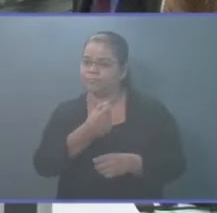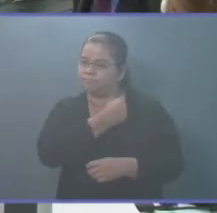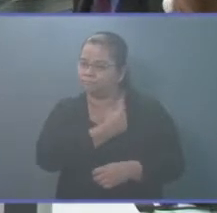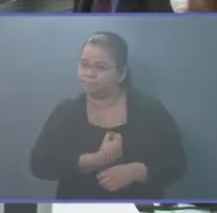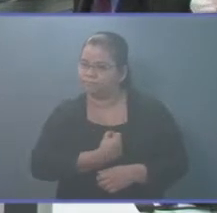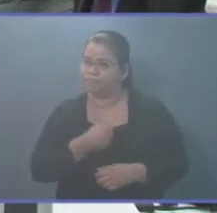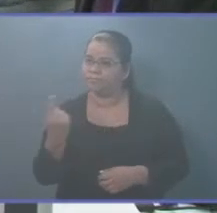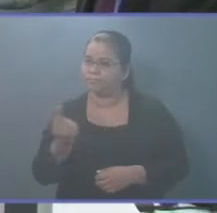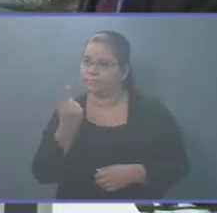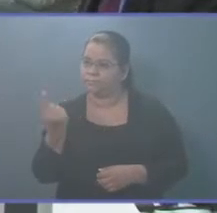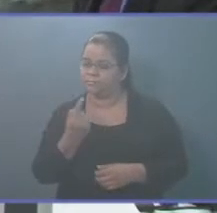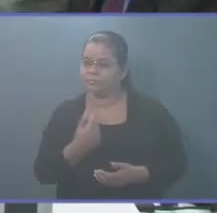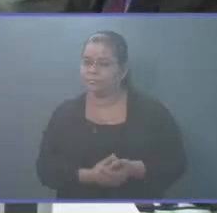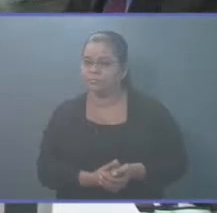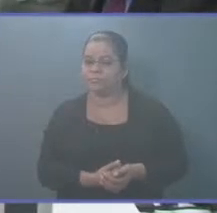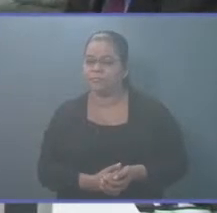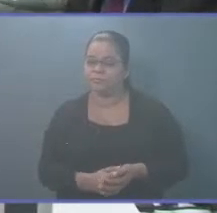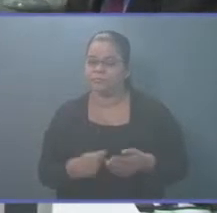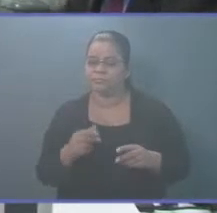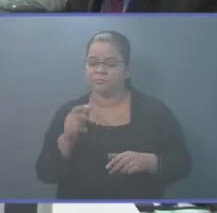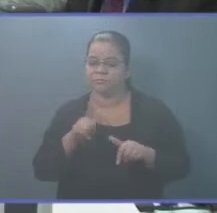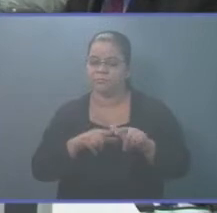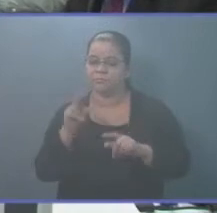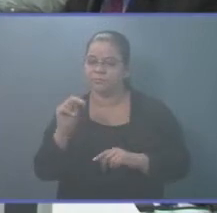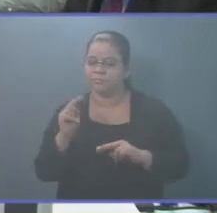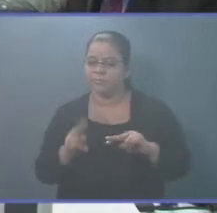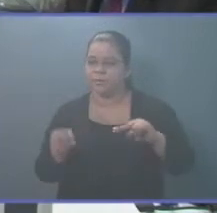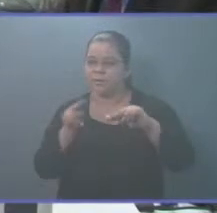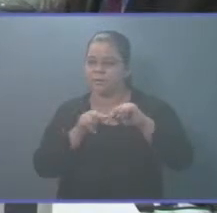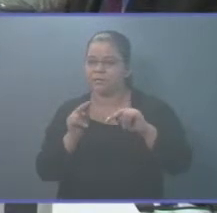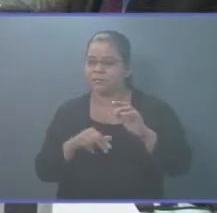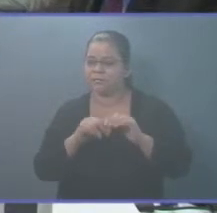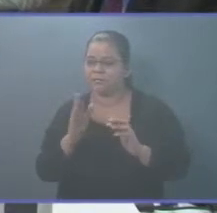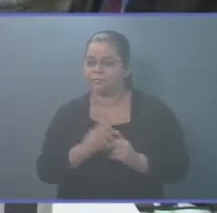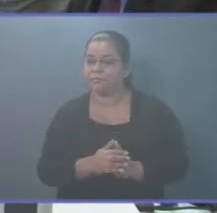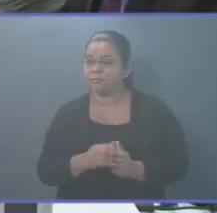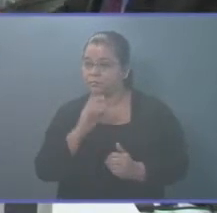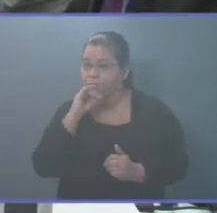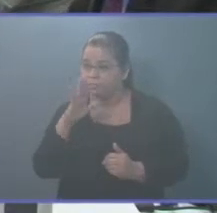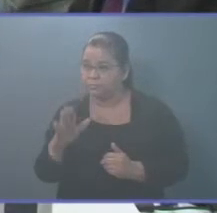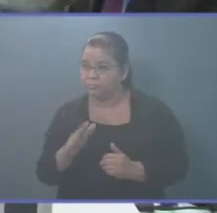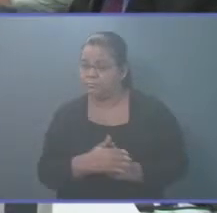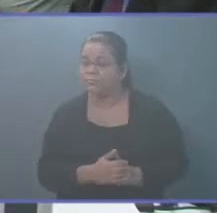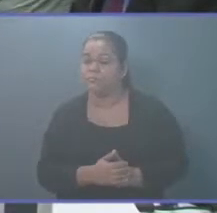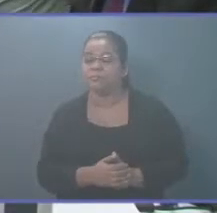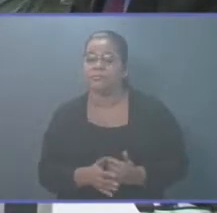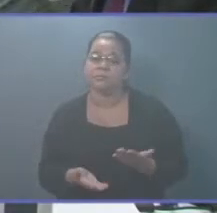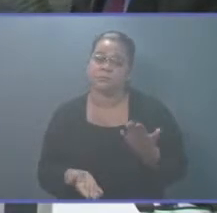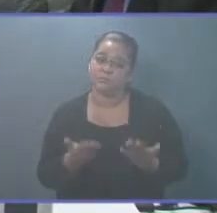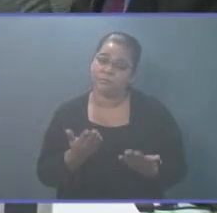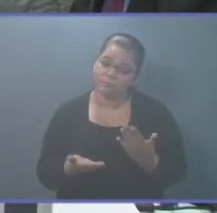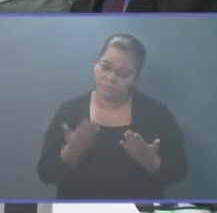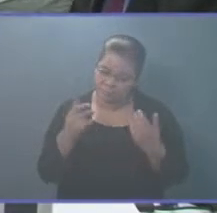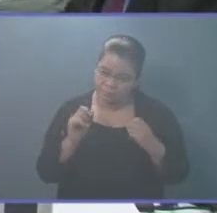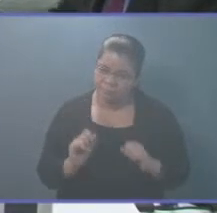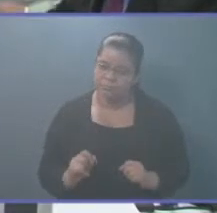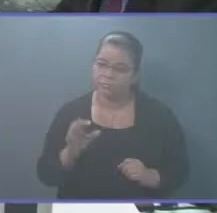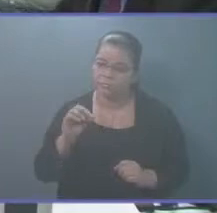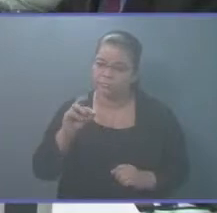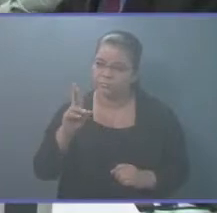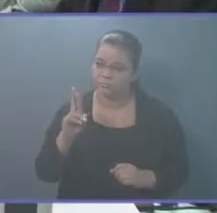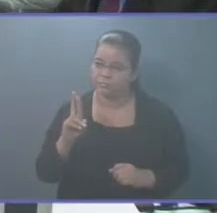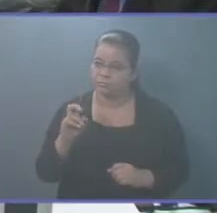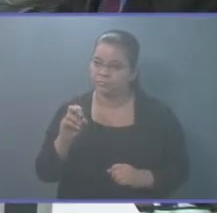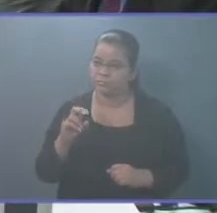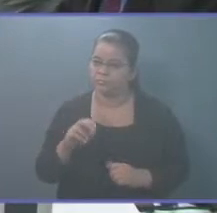agregar la N ahí. Ok. Solo es Y seguido, ajá, dice o fuere. Entonces también agregar la N